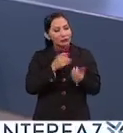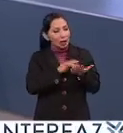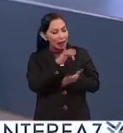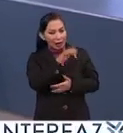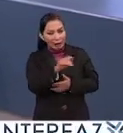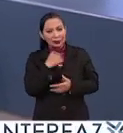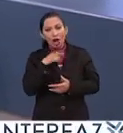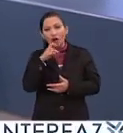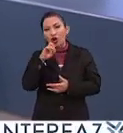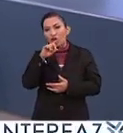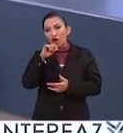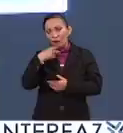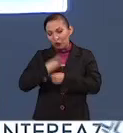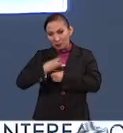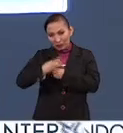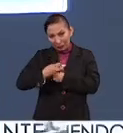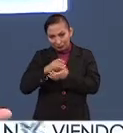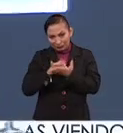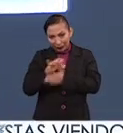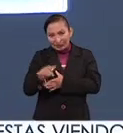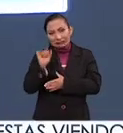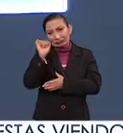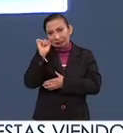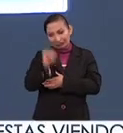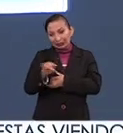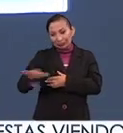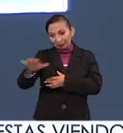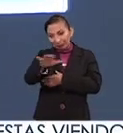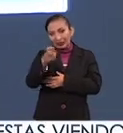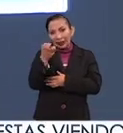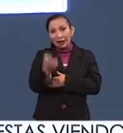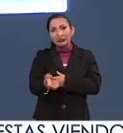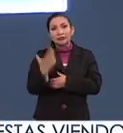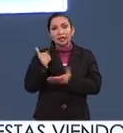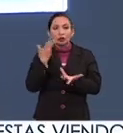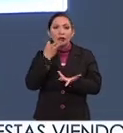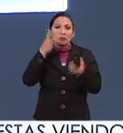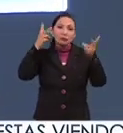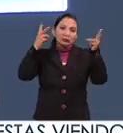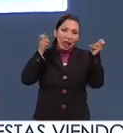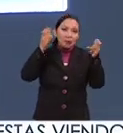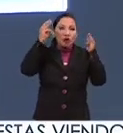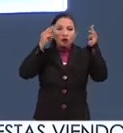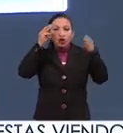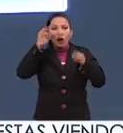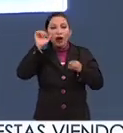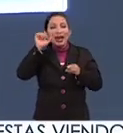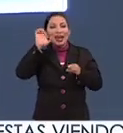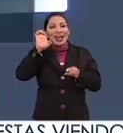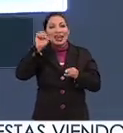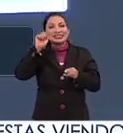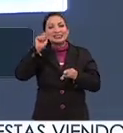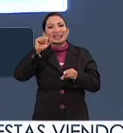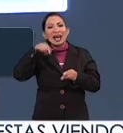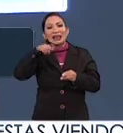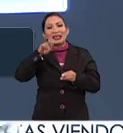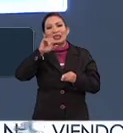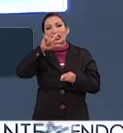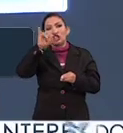Cristina, Rodolfo, muchas gracias por la invitación. Pues sí, en este caso me toca hablar del Museo del Estanquillo, un museo